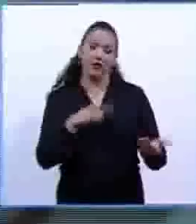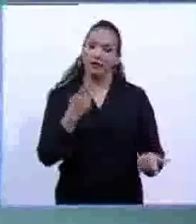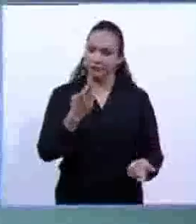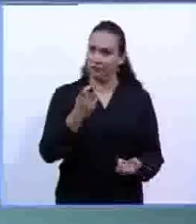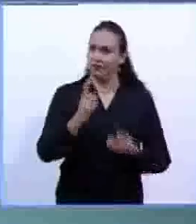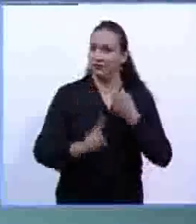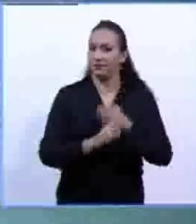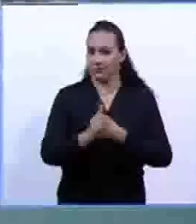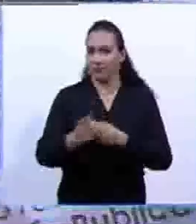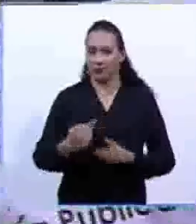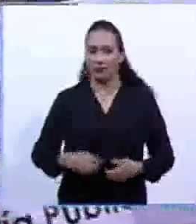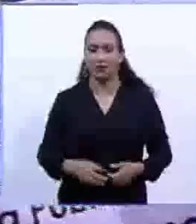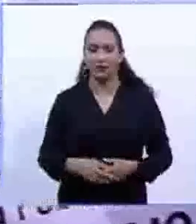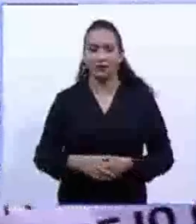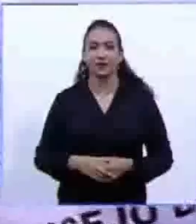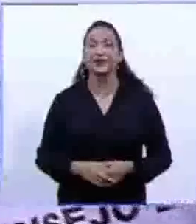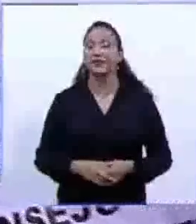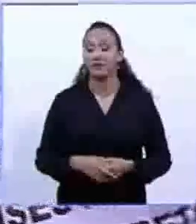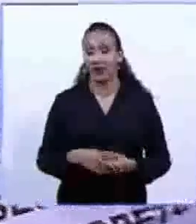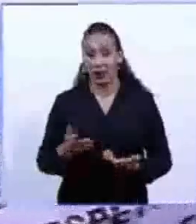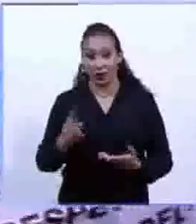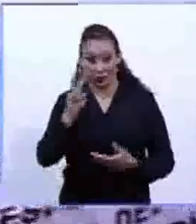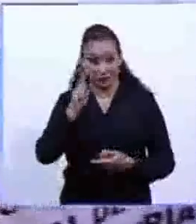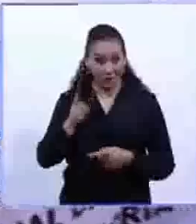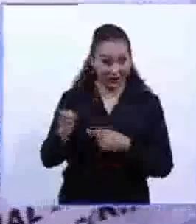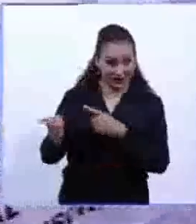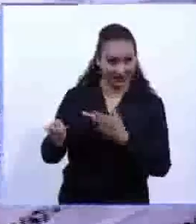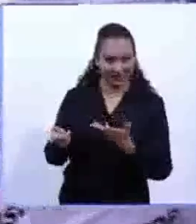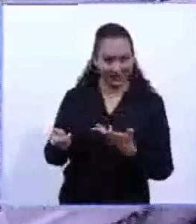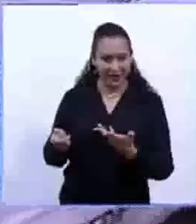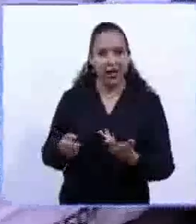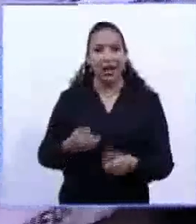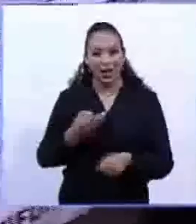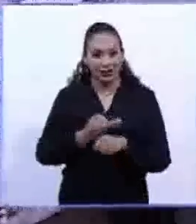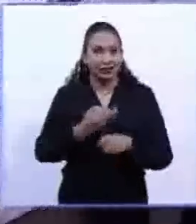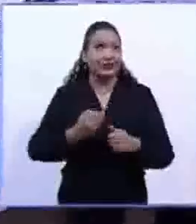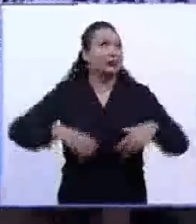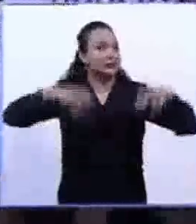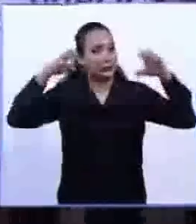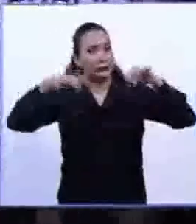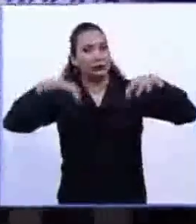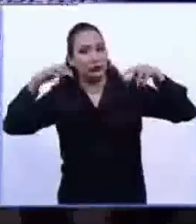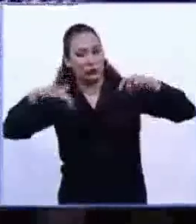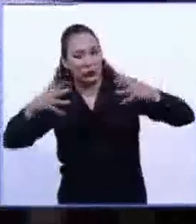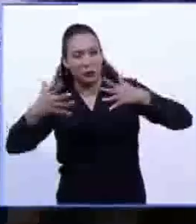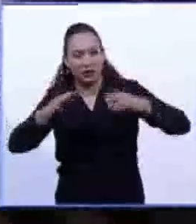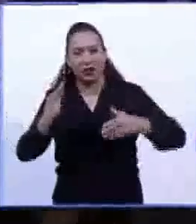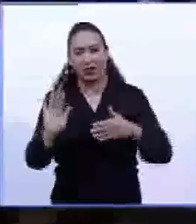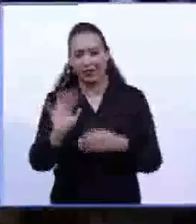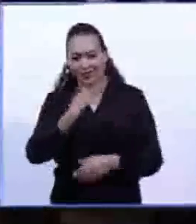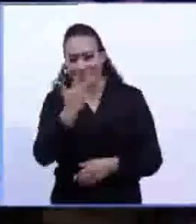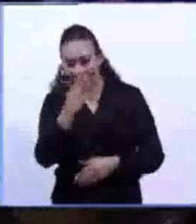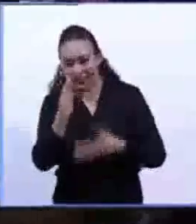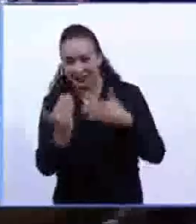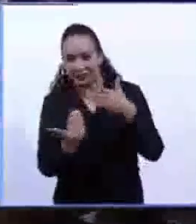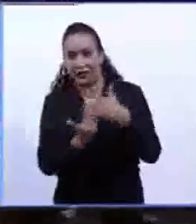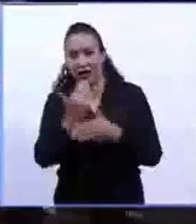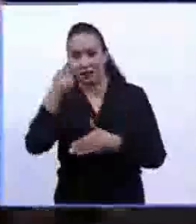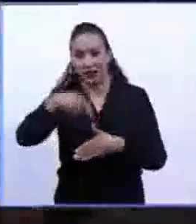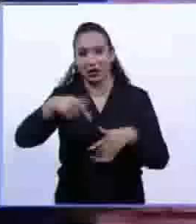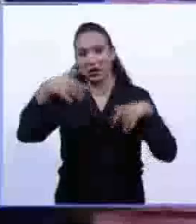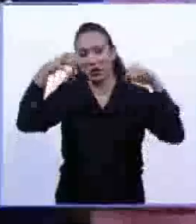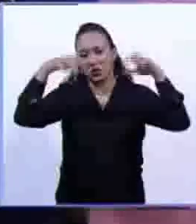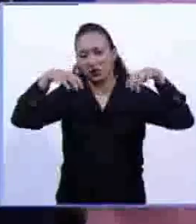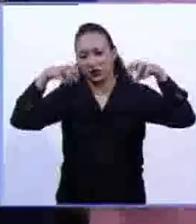afectados. Y así como puedes ver, aún con llovizna, desde aproximadamente las 10 de la mañana, las y